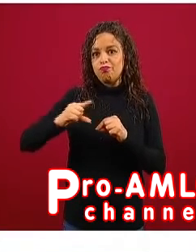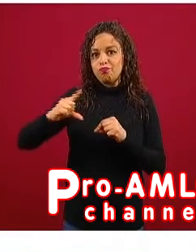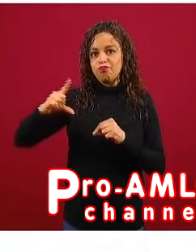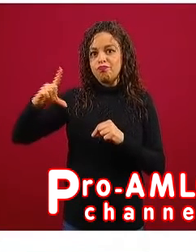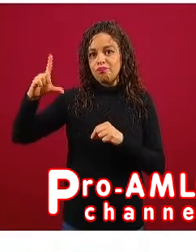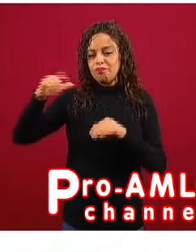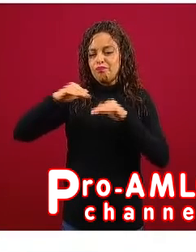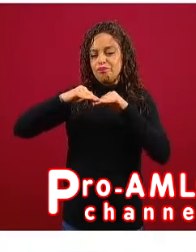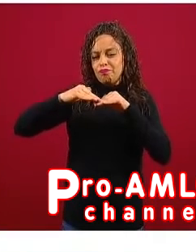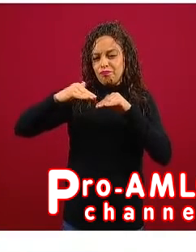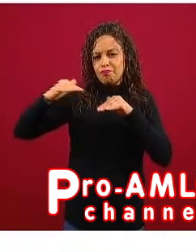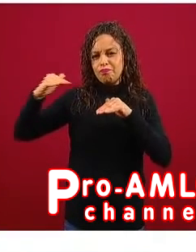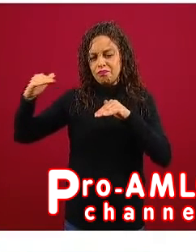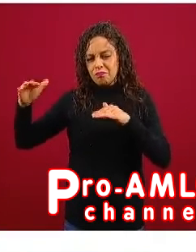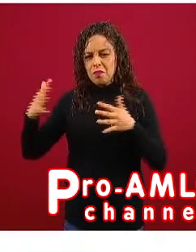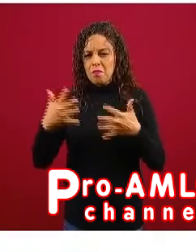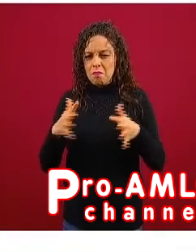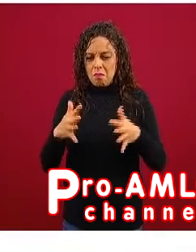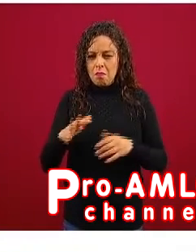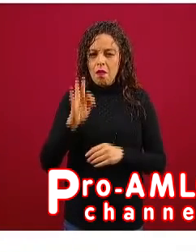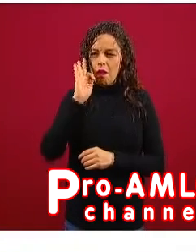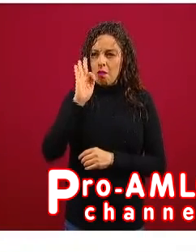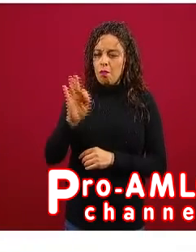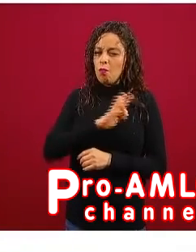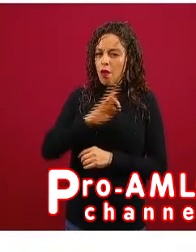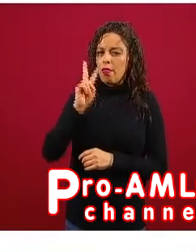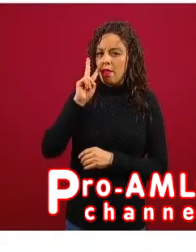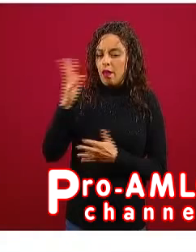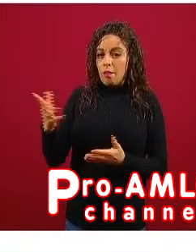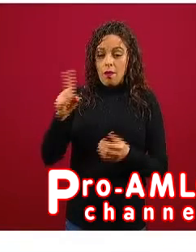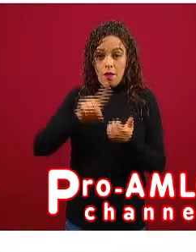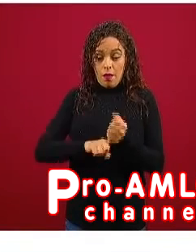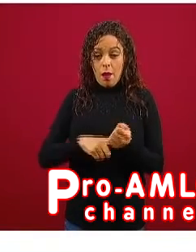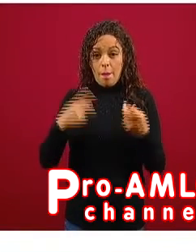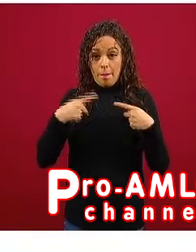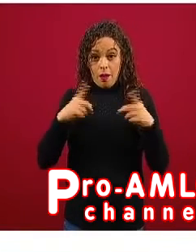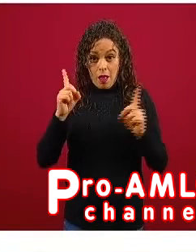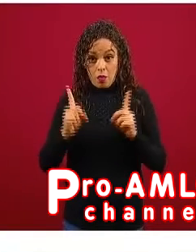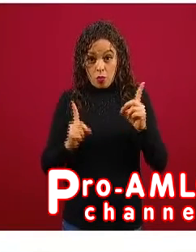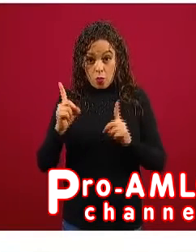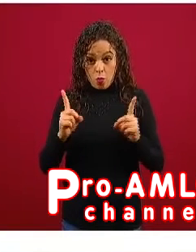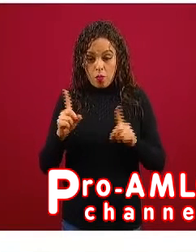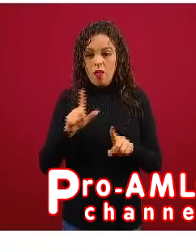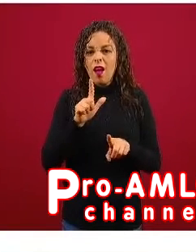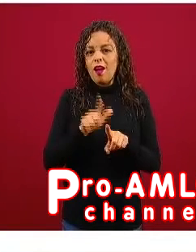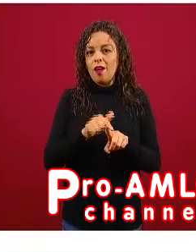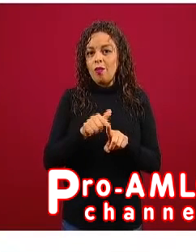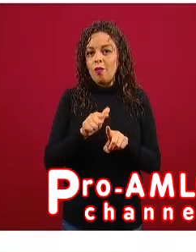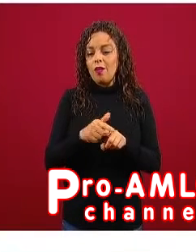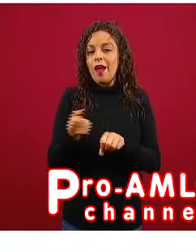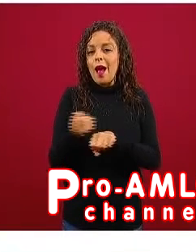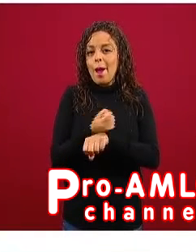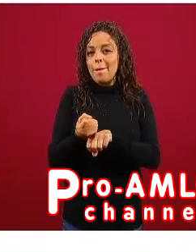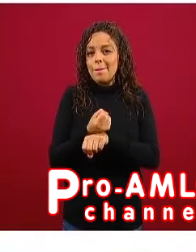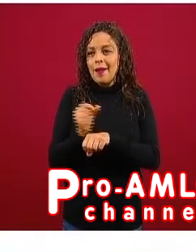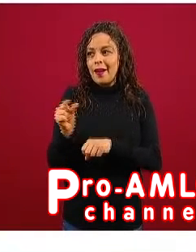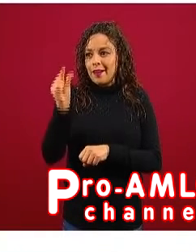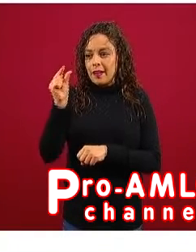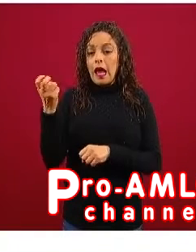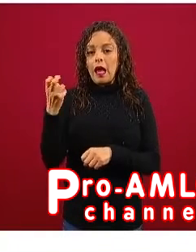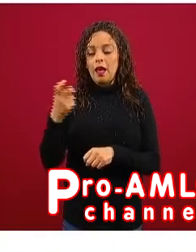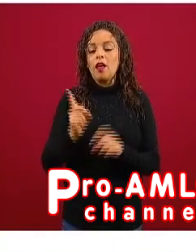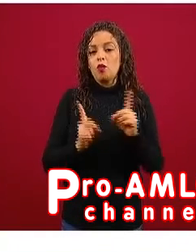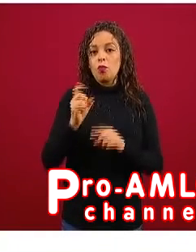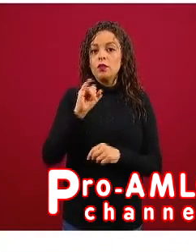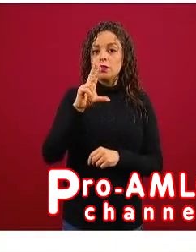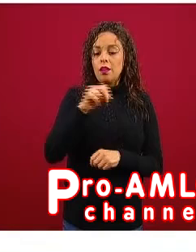estabilización, sobre todo cuando vemos que los casos sospechosos, que son los que tienen el color amarillo dentro de la barra, de salir